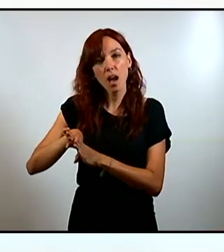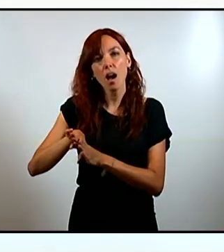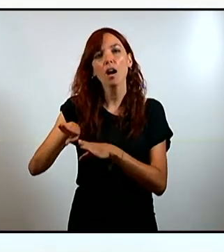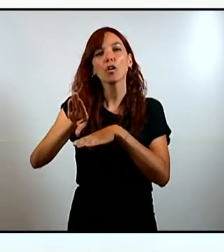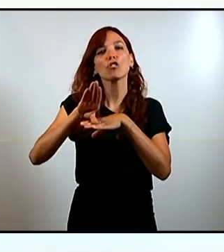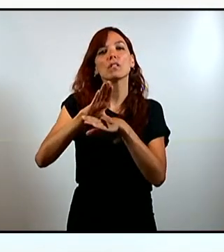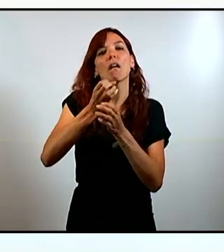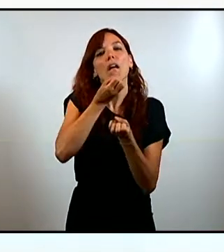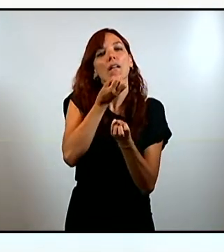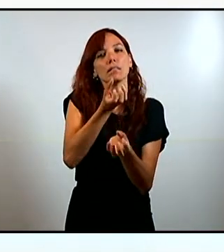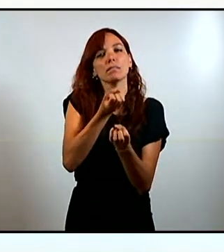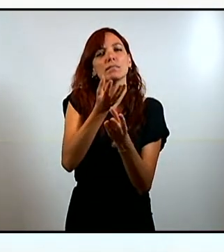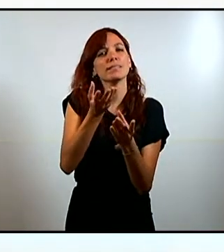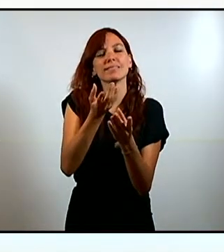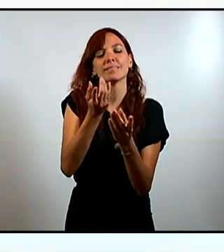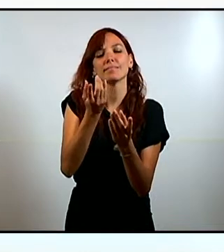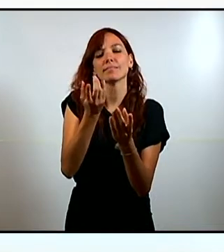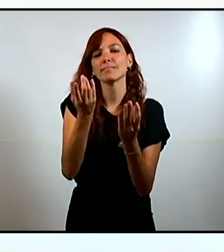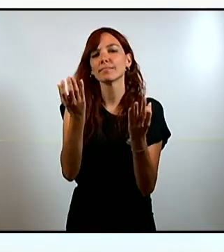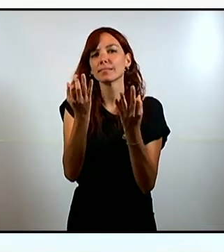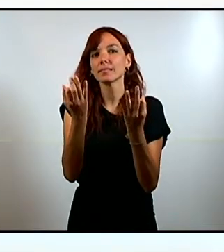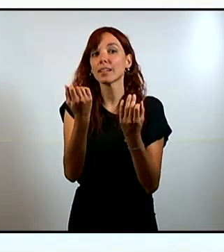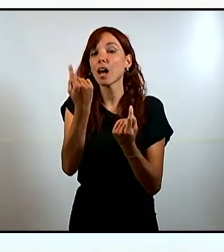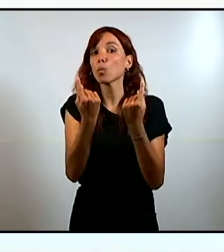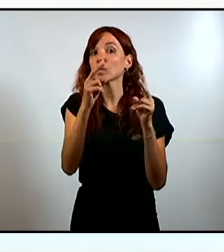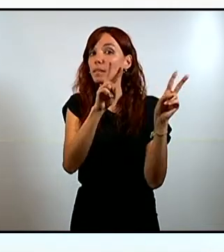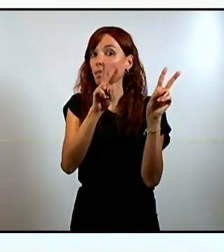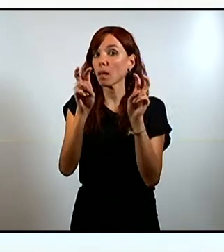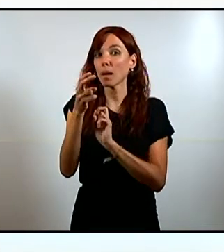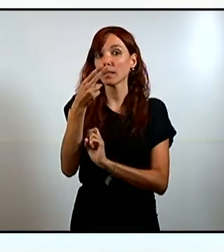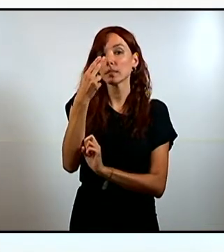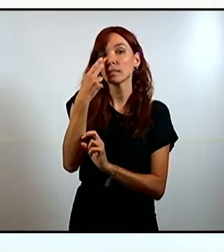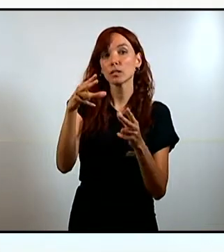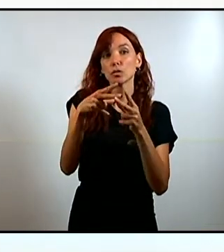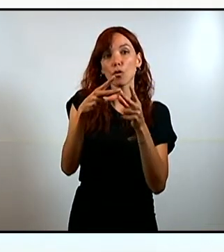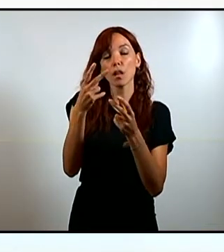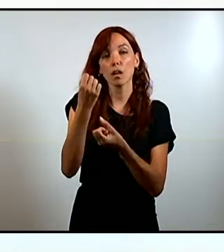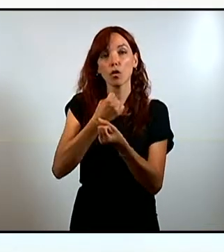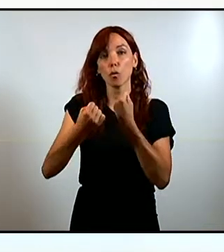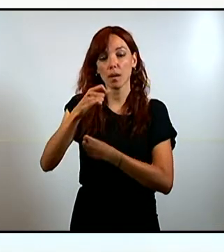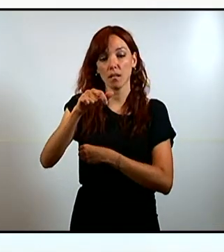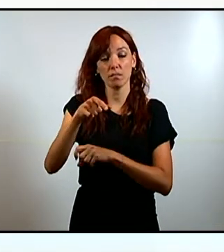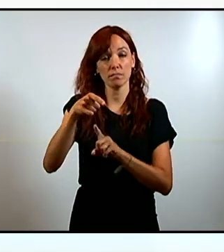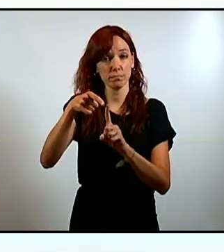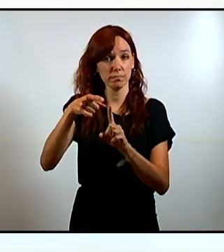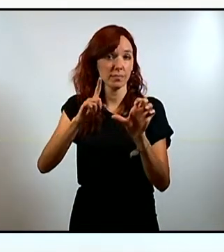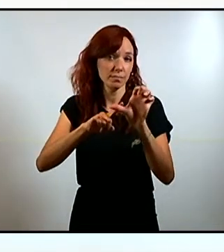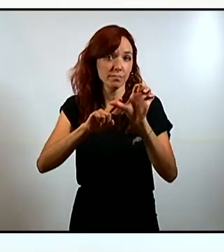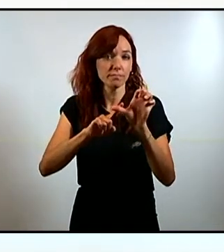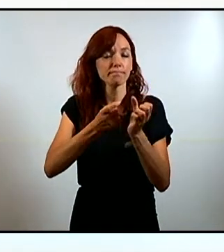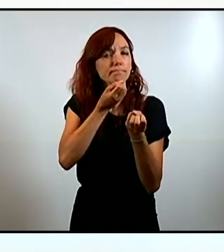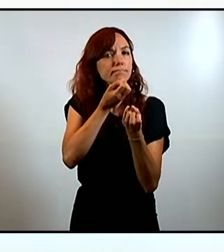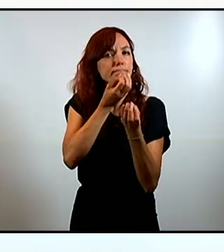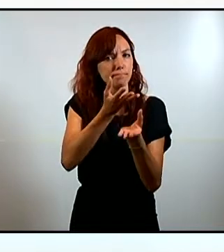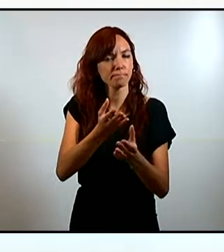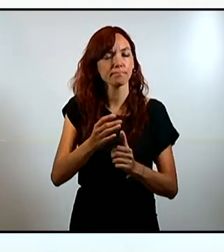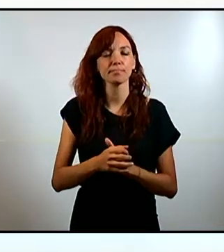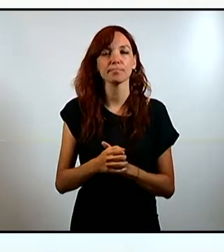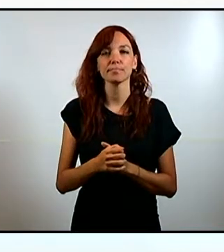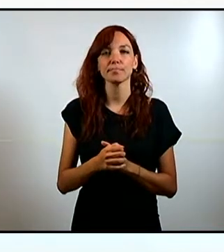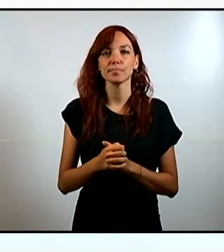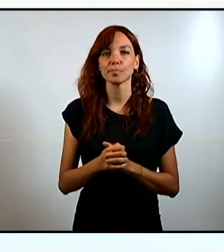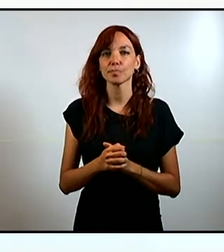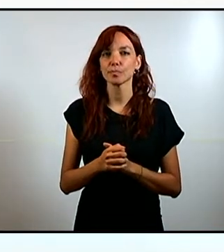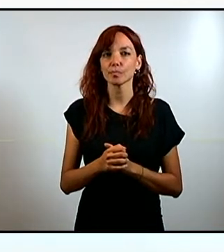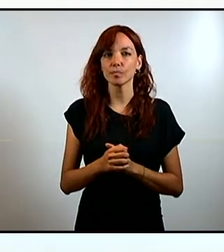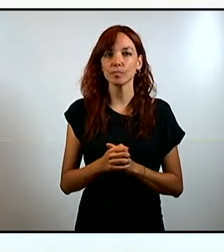de algunos temas de interés social y económico para Extremadura y que son de sus competencias.